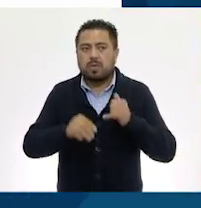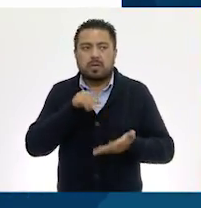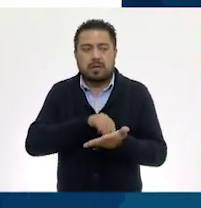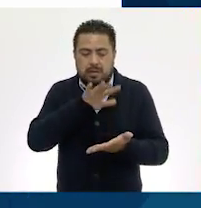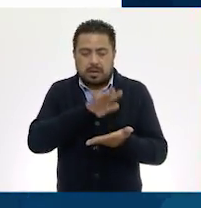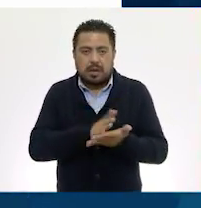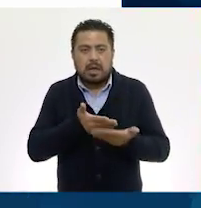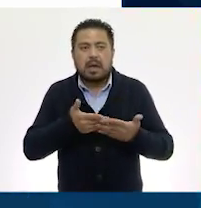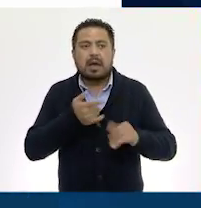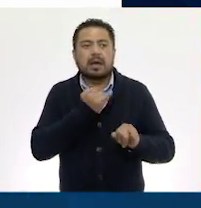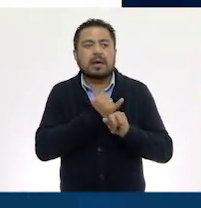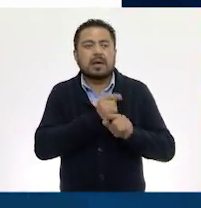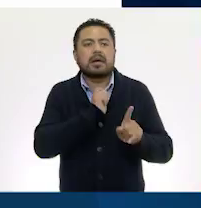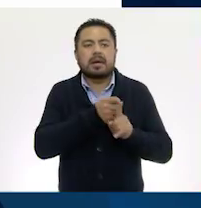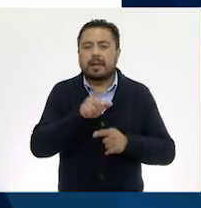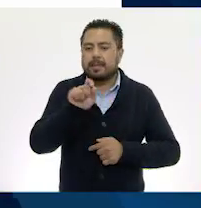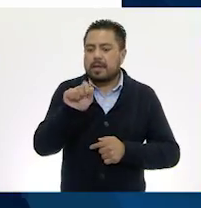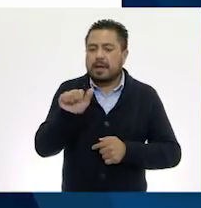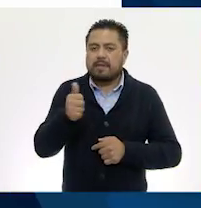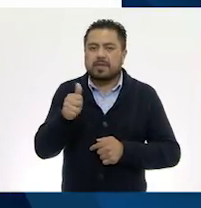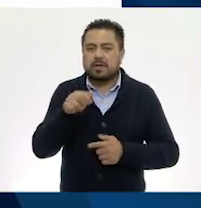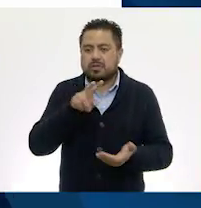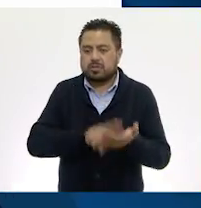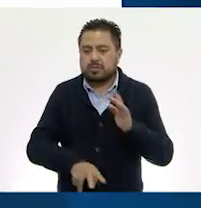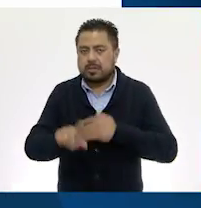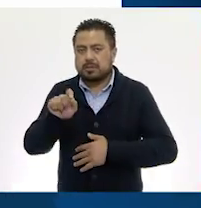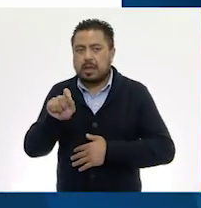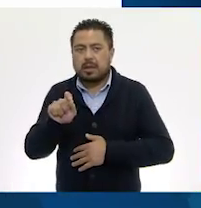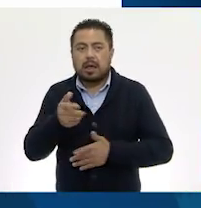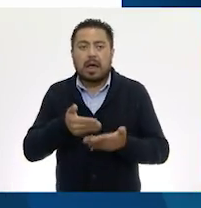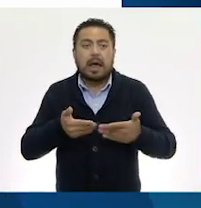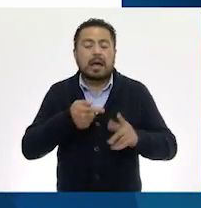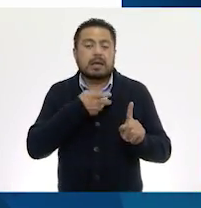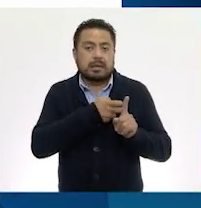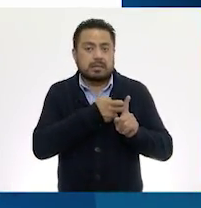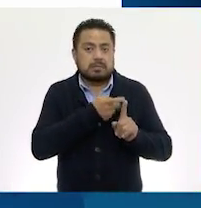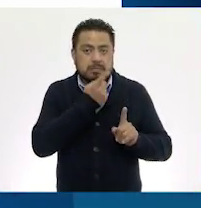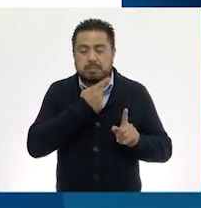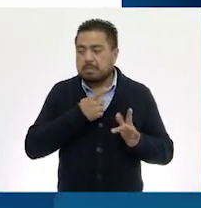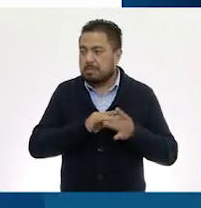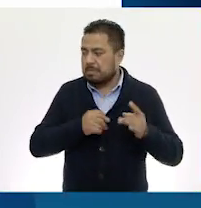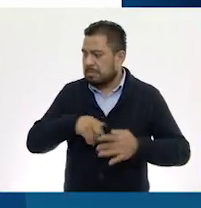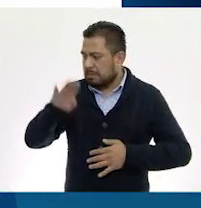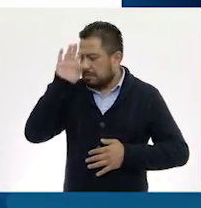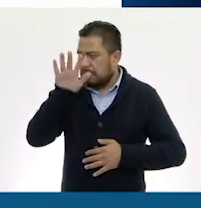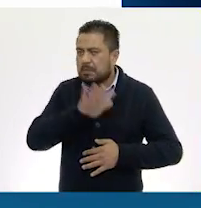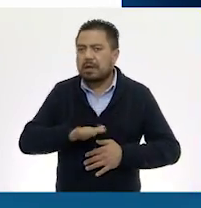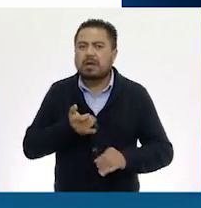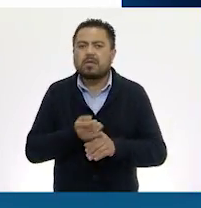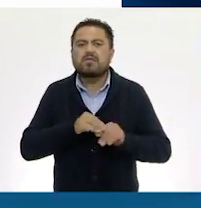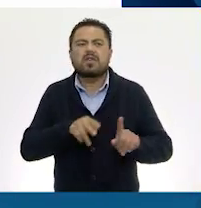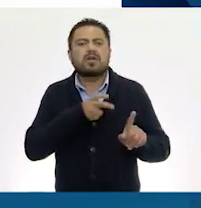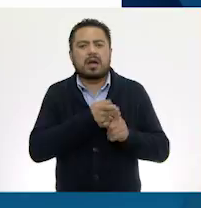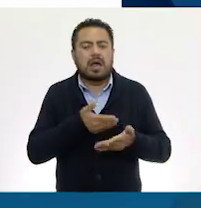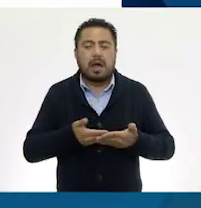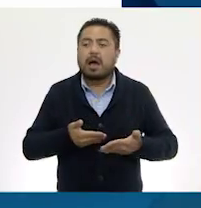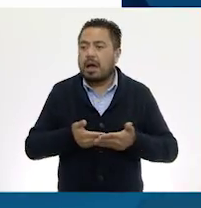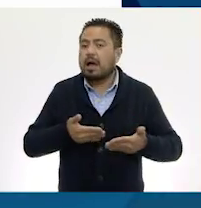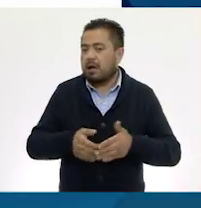actualización del sitio fue el 20 de abril del 2020. Esto obviamente nos hace pensar que la información es